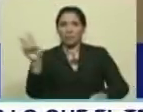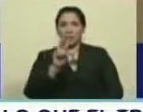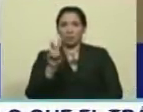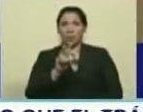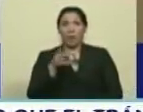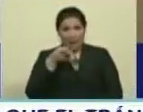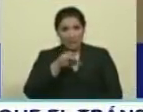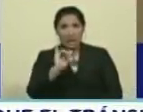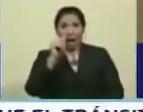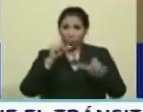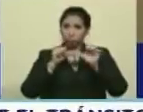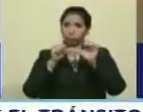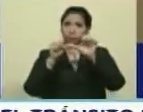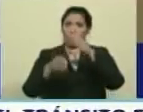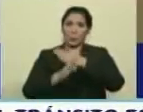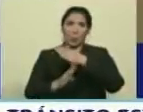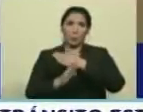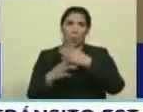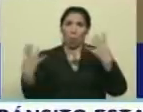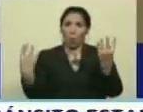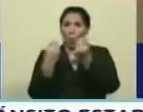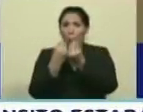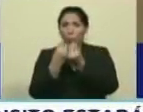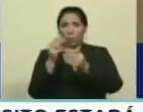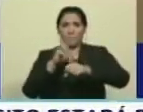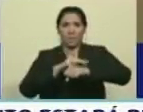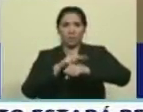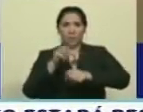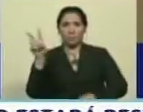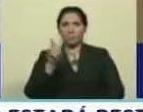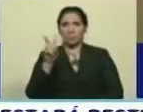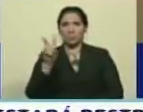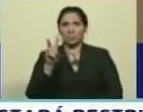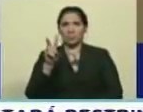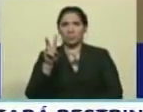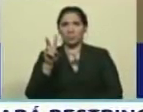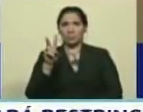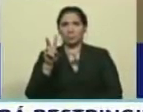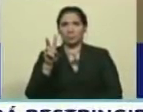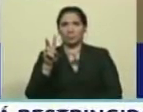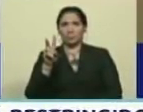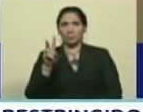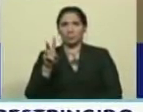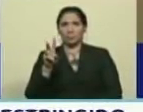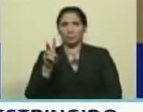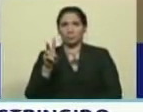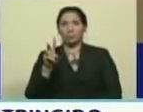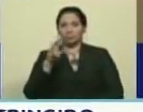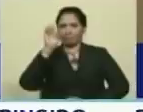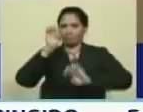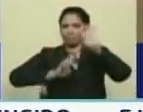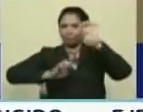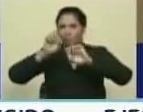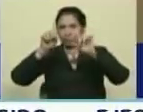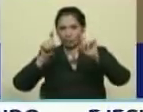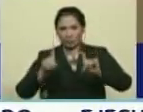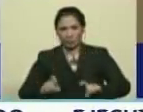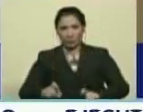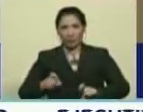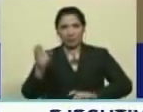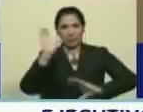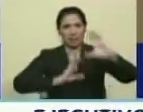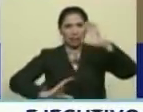miles, ahora junto a los médicos venezolanos, para llevar la salud científica y